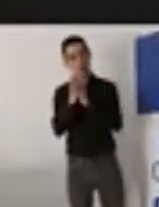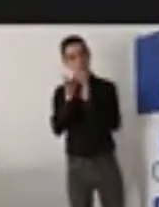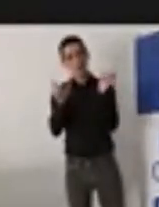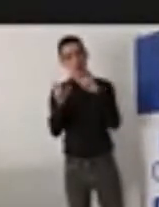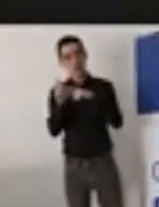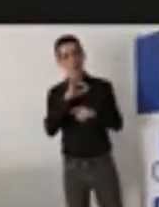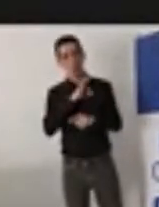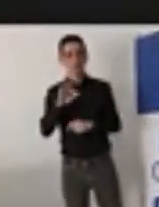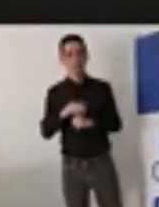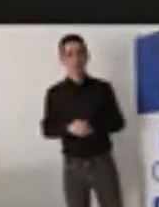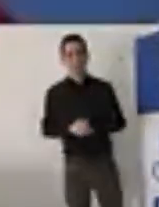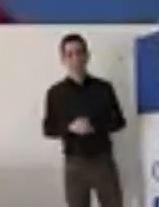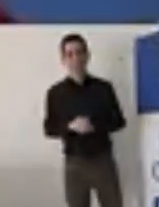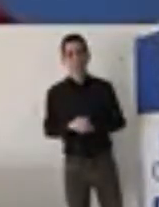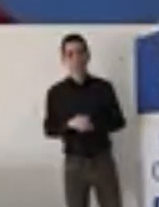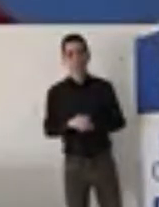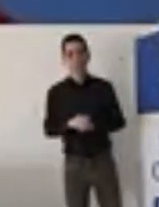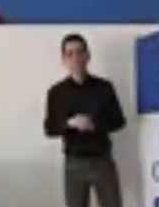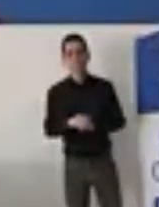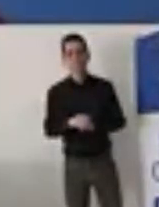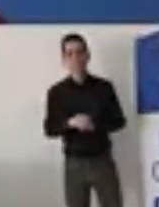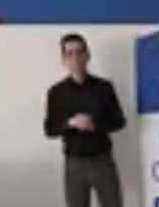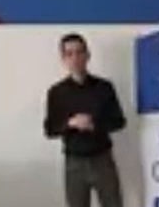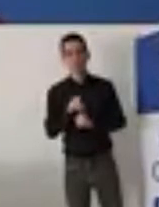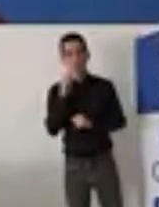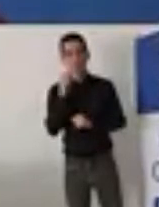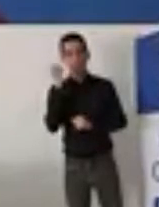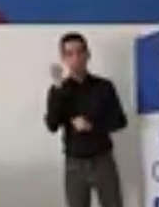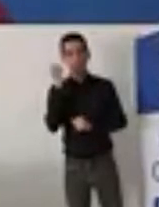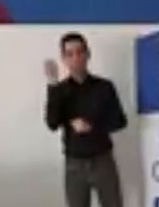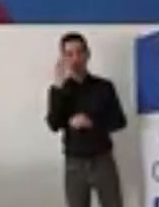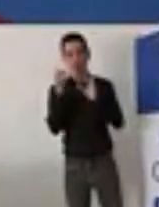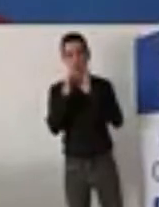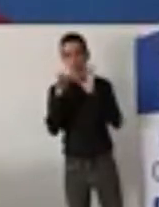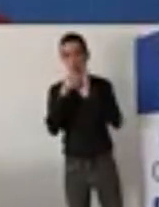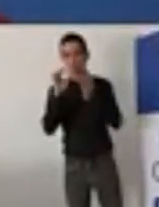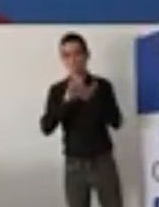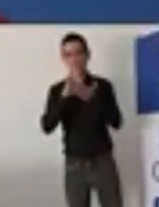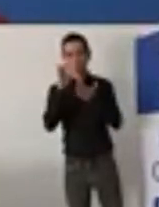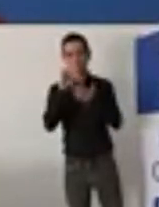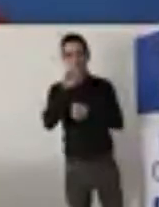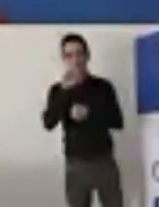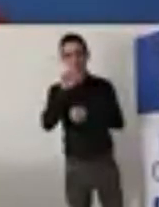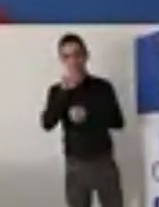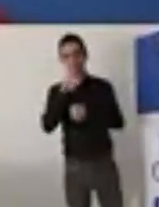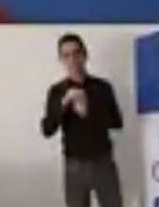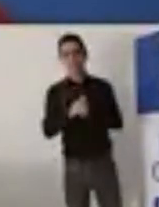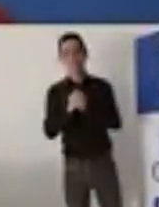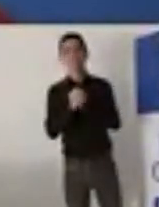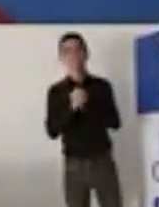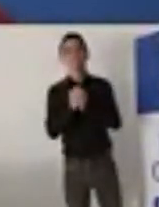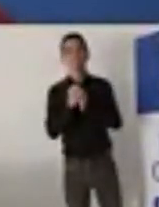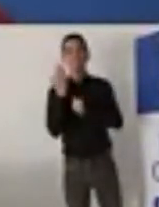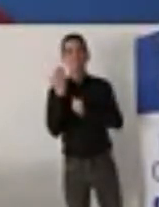Muchísimas gracias por tu participación, Julián. Ha sido un gusto tenerte en este espacio y en este foro, sobre todo con esta temática, en